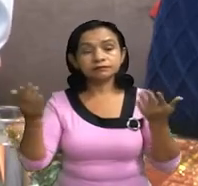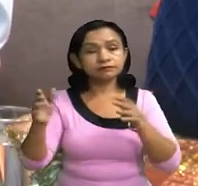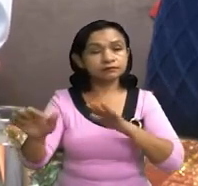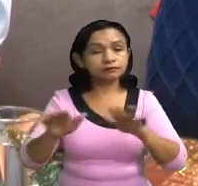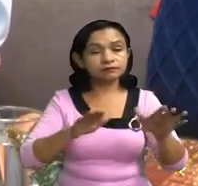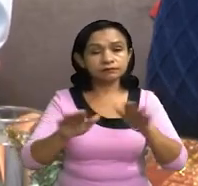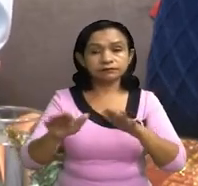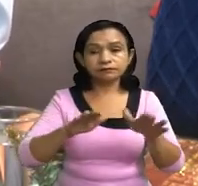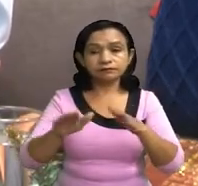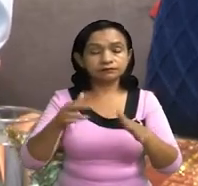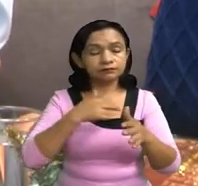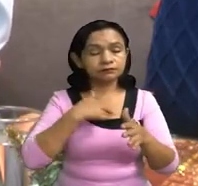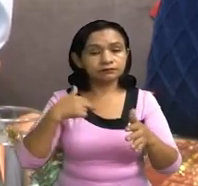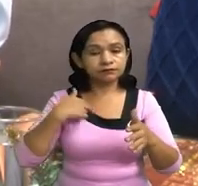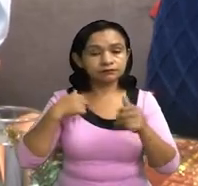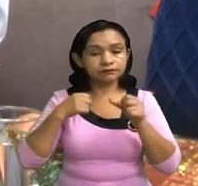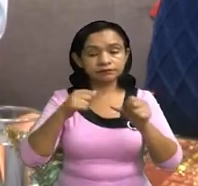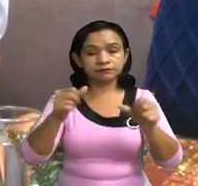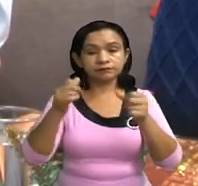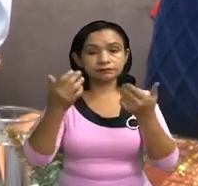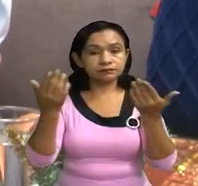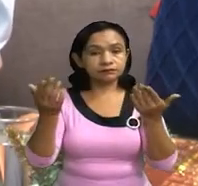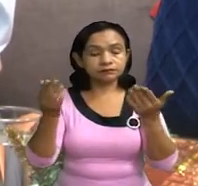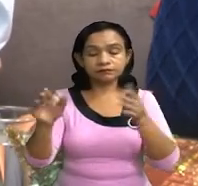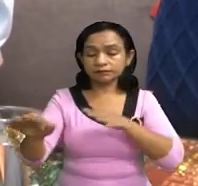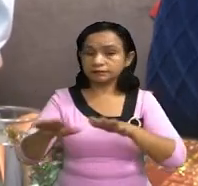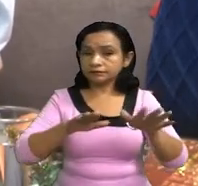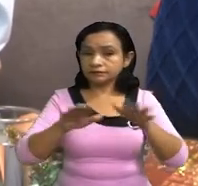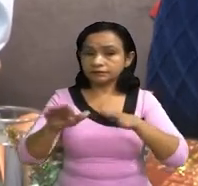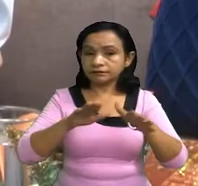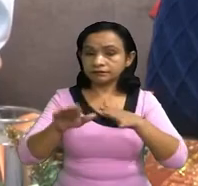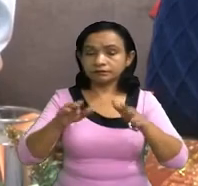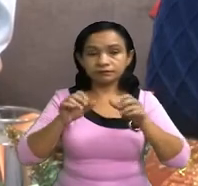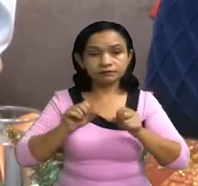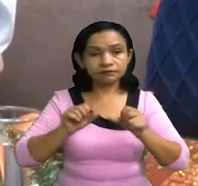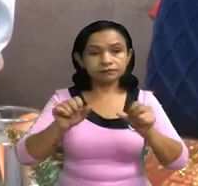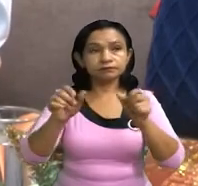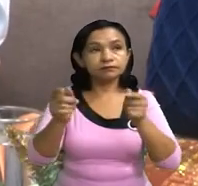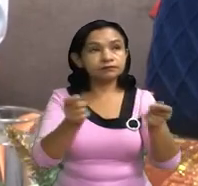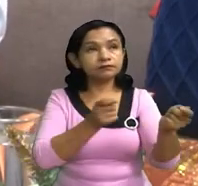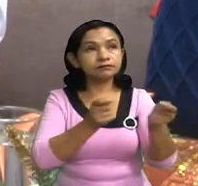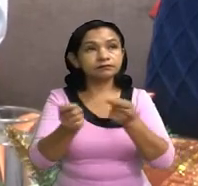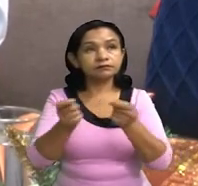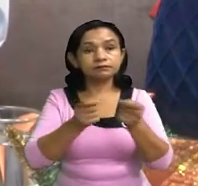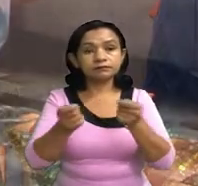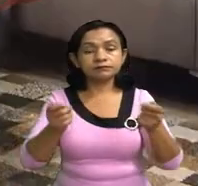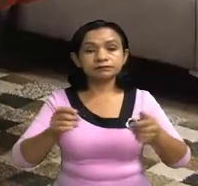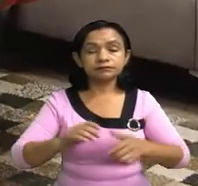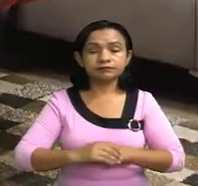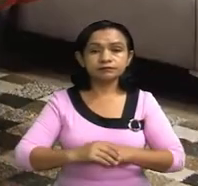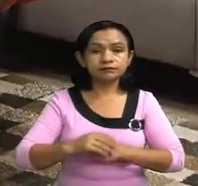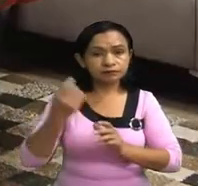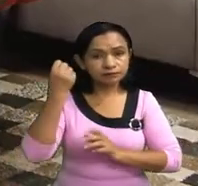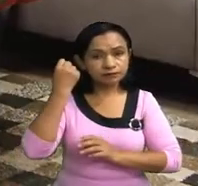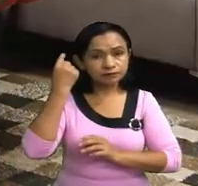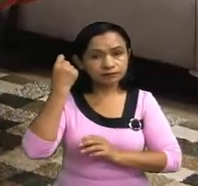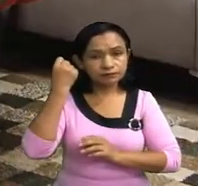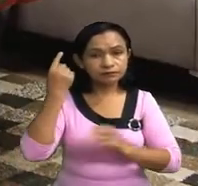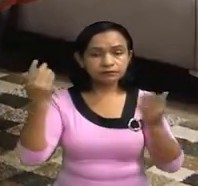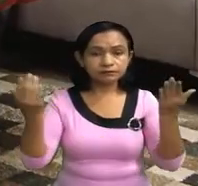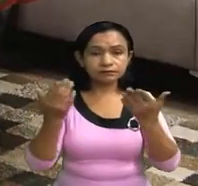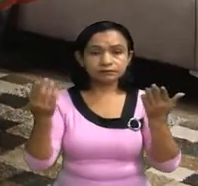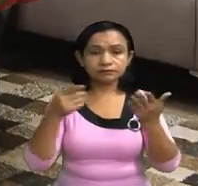lo van a seguir engañando, no lo van a seguir manipulando. Y entender un poquito la perspectiva que